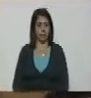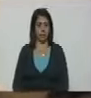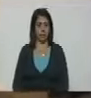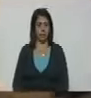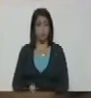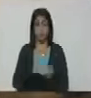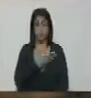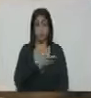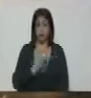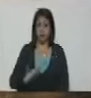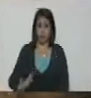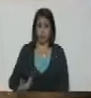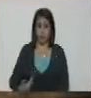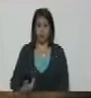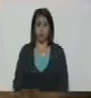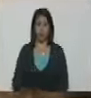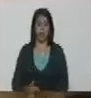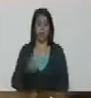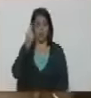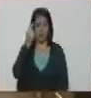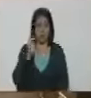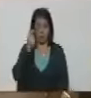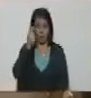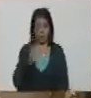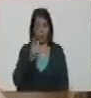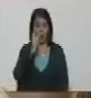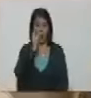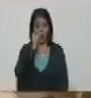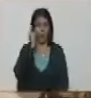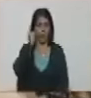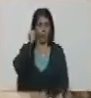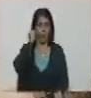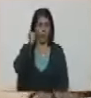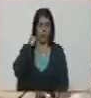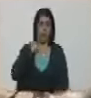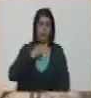Señor presidente, colegas diputadas, colegas diputados,